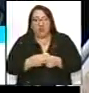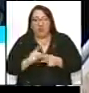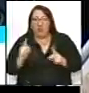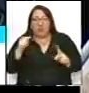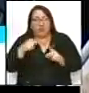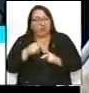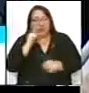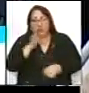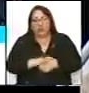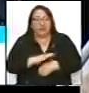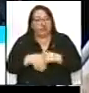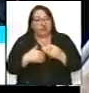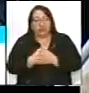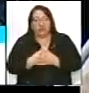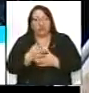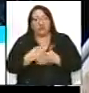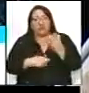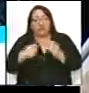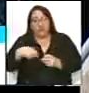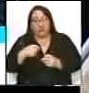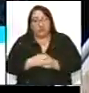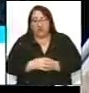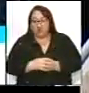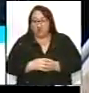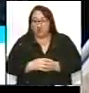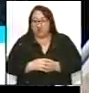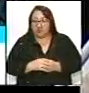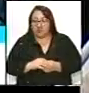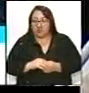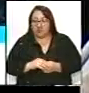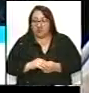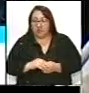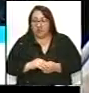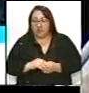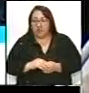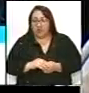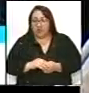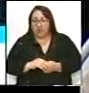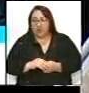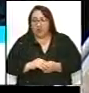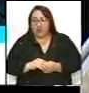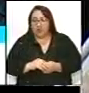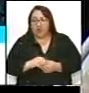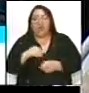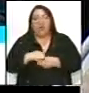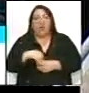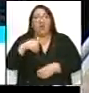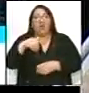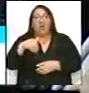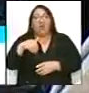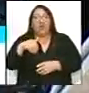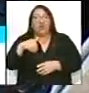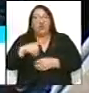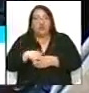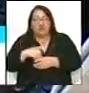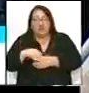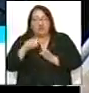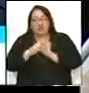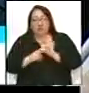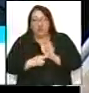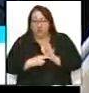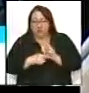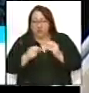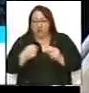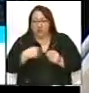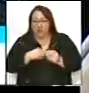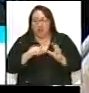lleguen a cumplir toda la cuota que necesitan para todo el territorio nacional, en las elecciones regionales, ojo, no en las nacionales,